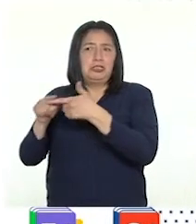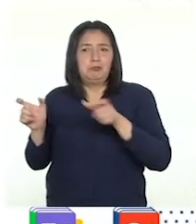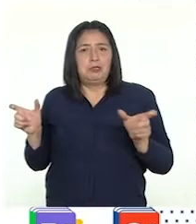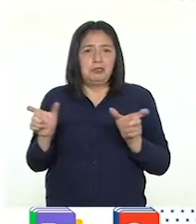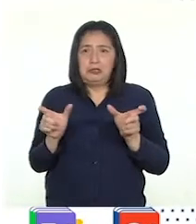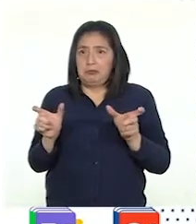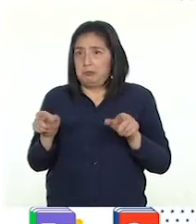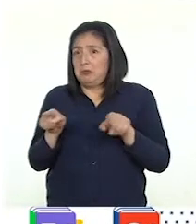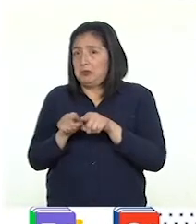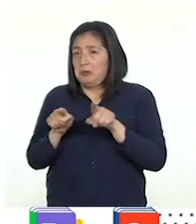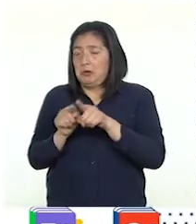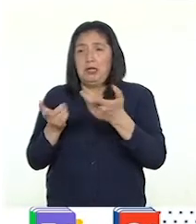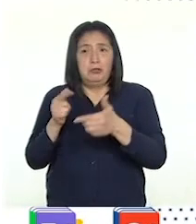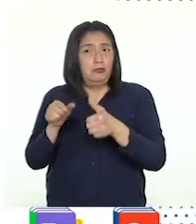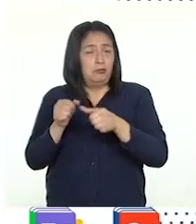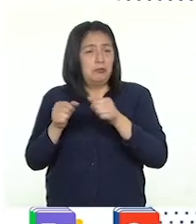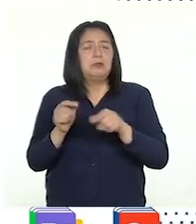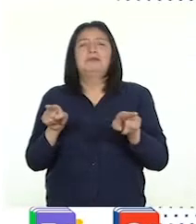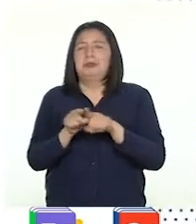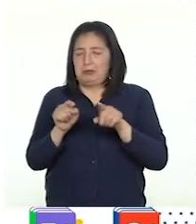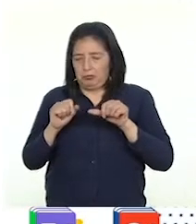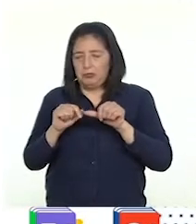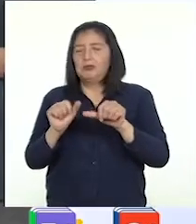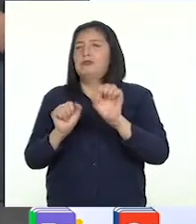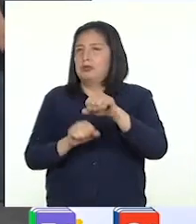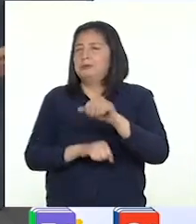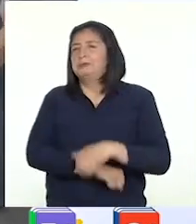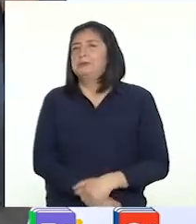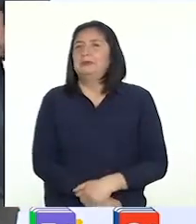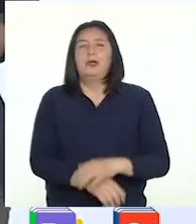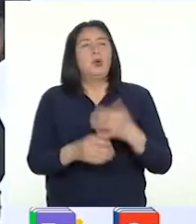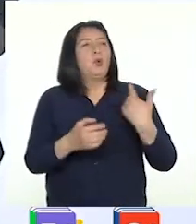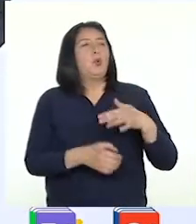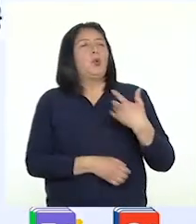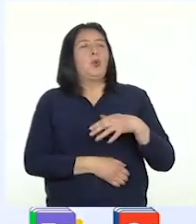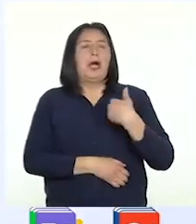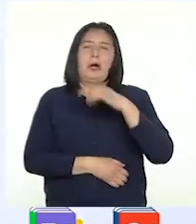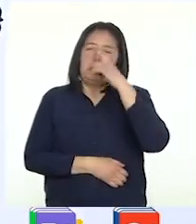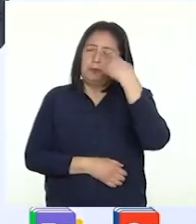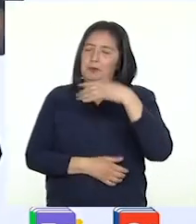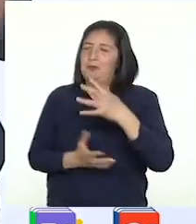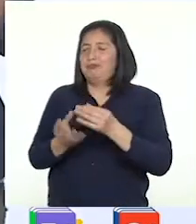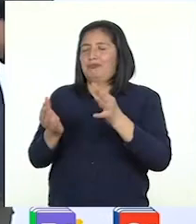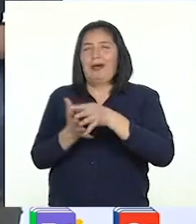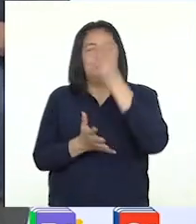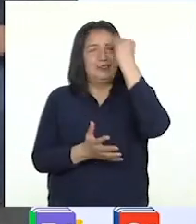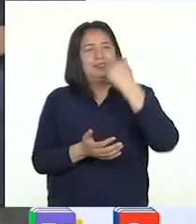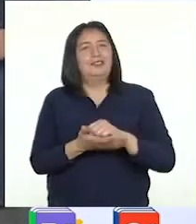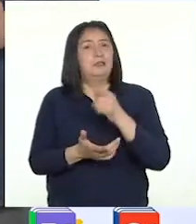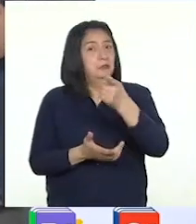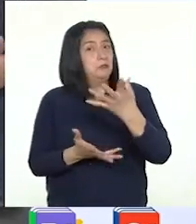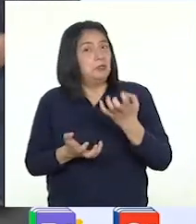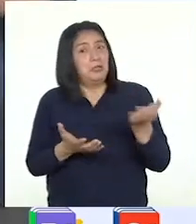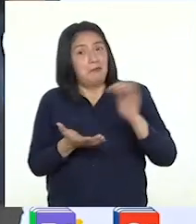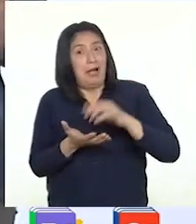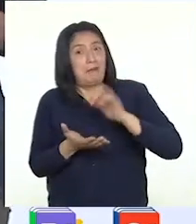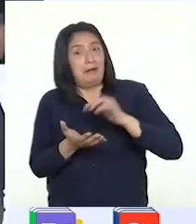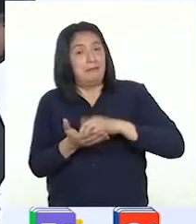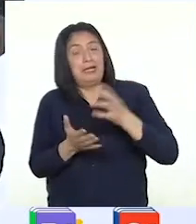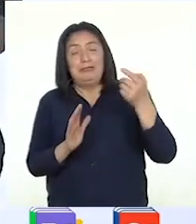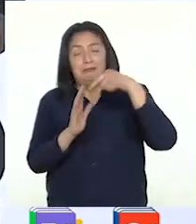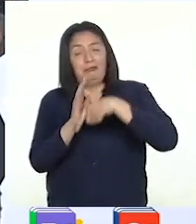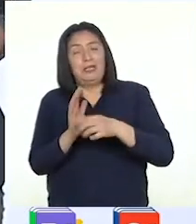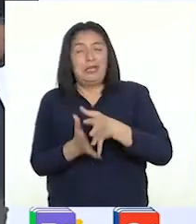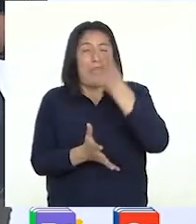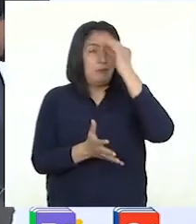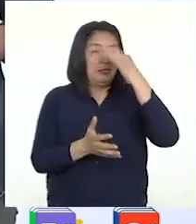de la igualdad entre el mismo número, la igualdad se mantiene. ¡Uf! ¡Qué jornada de aprendizaje! Si desean profundizar y seguir